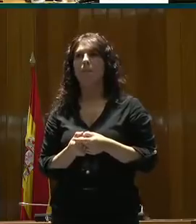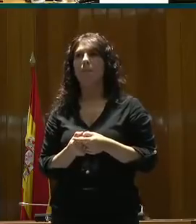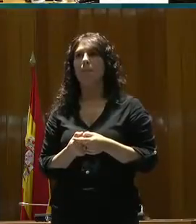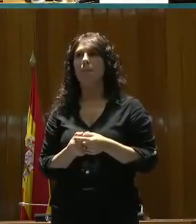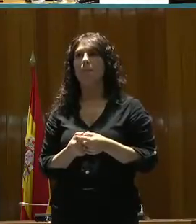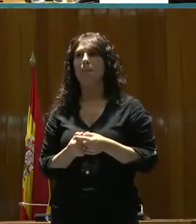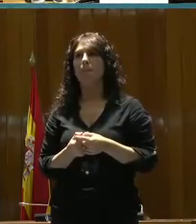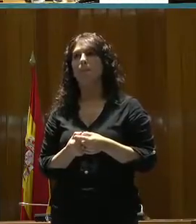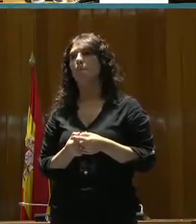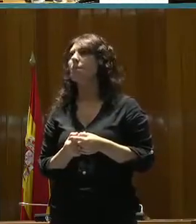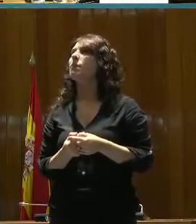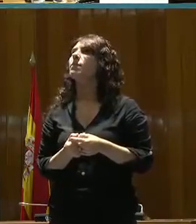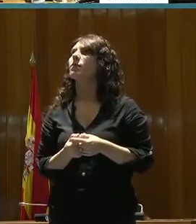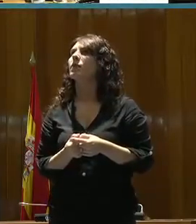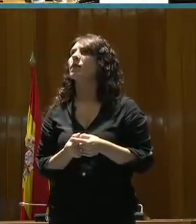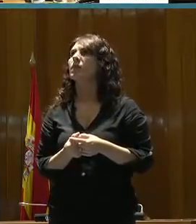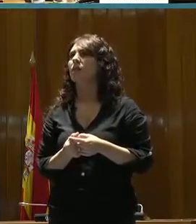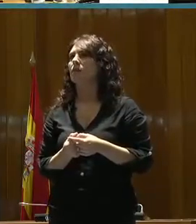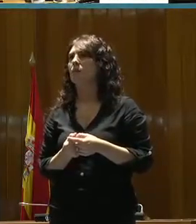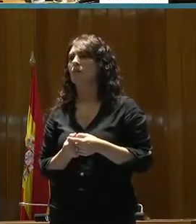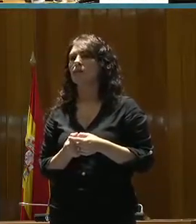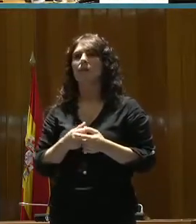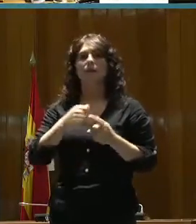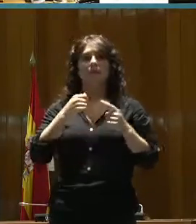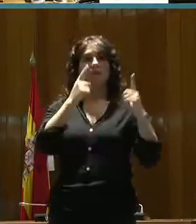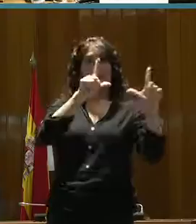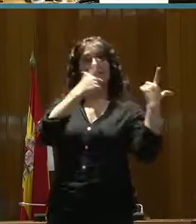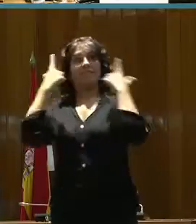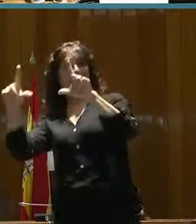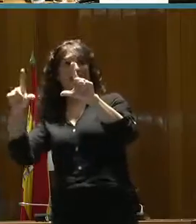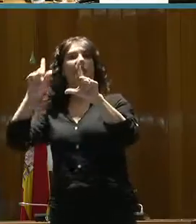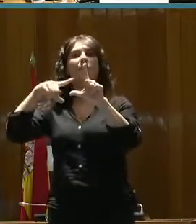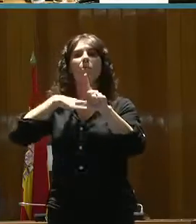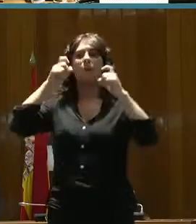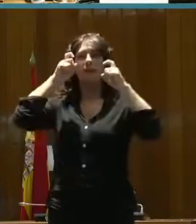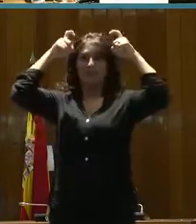continuación también la presencia de cejas elevadas como posible marca de